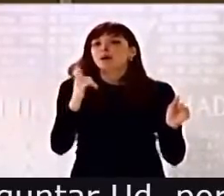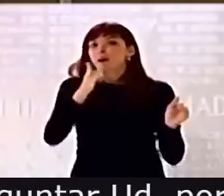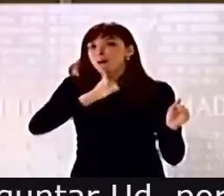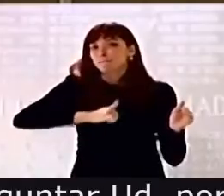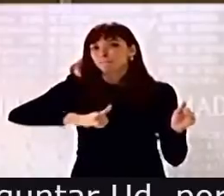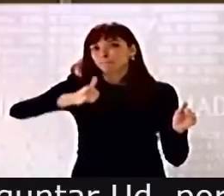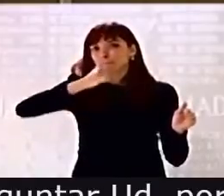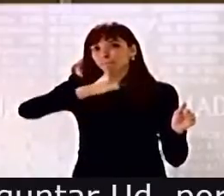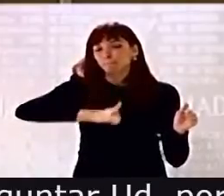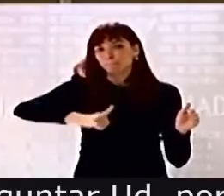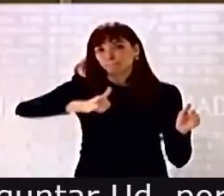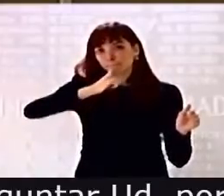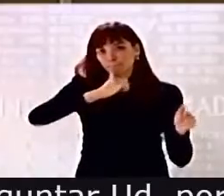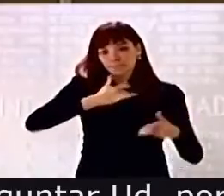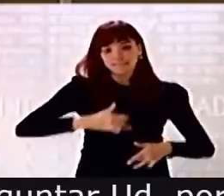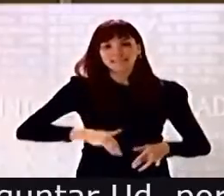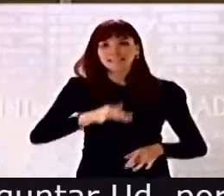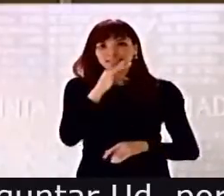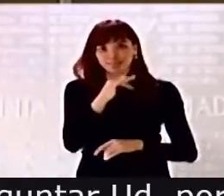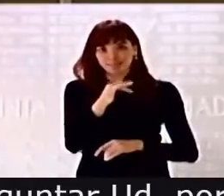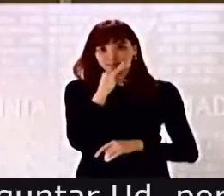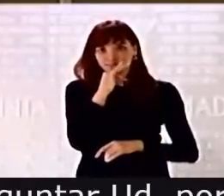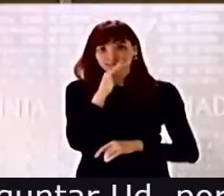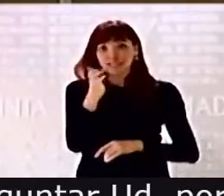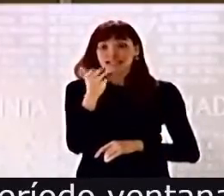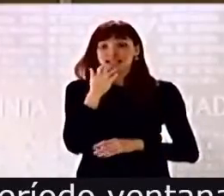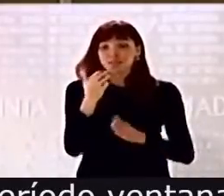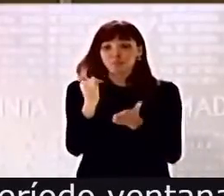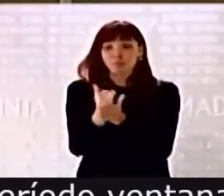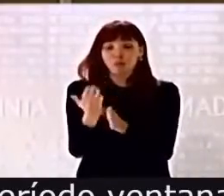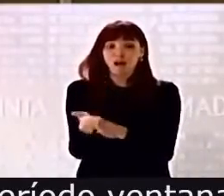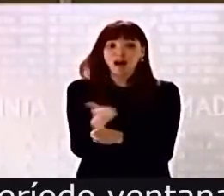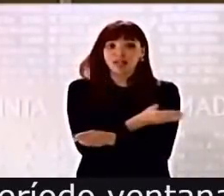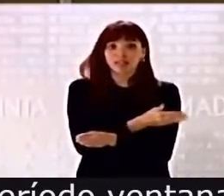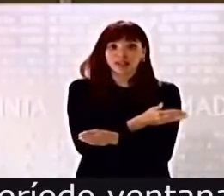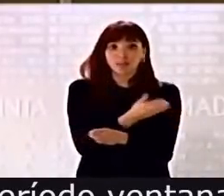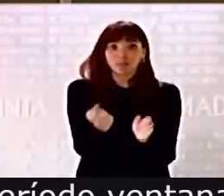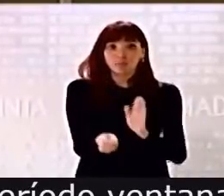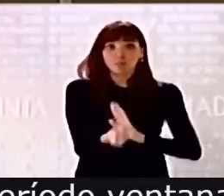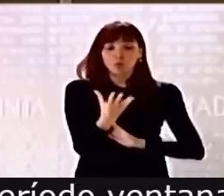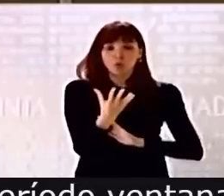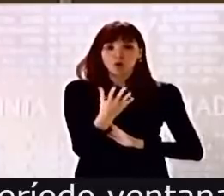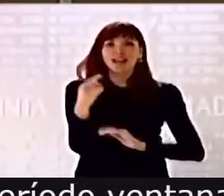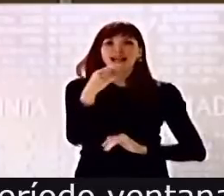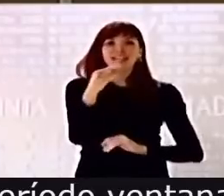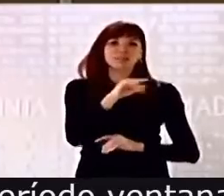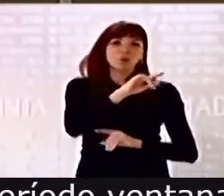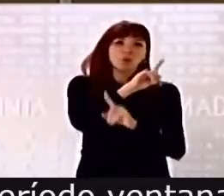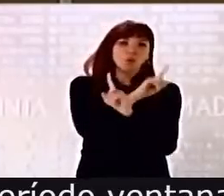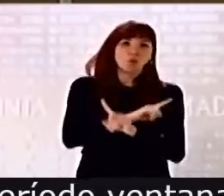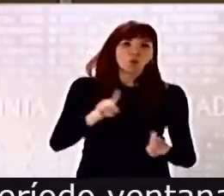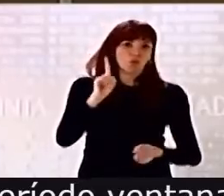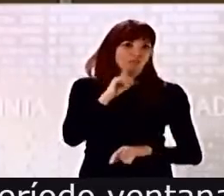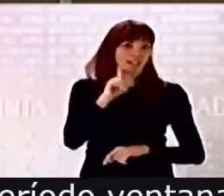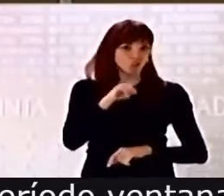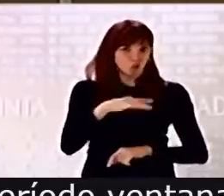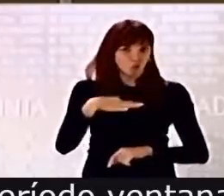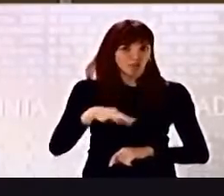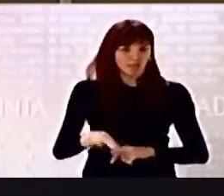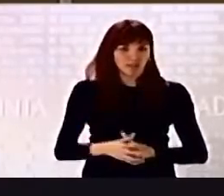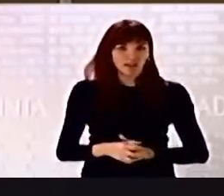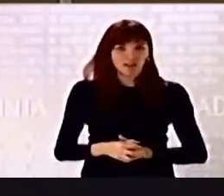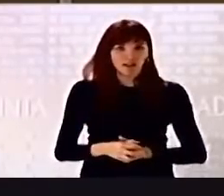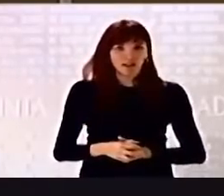que, de realizarse antes, podría dar un falso negativo la PCR. Y además está cerca de los 10